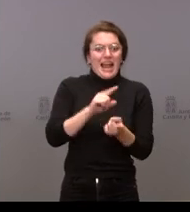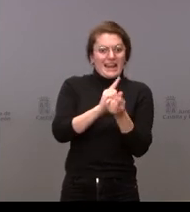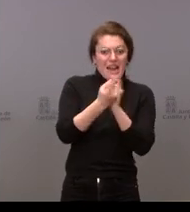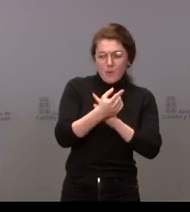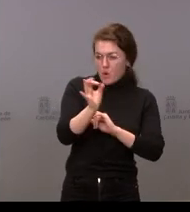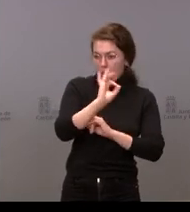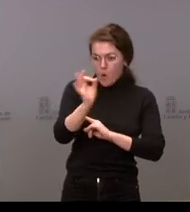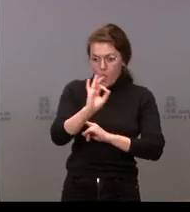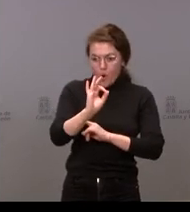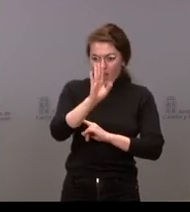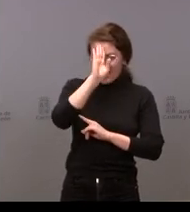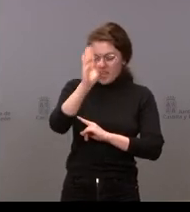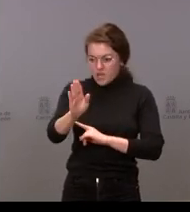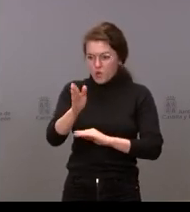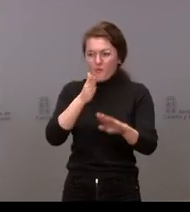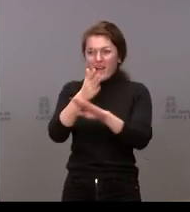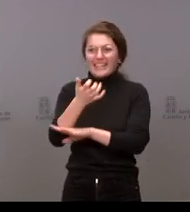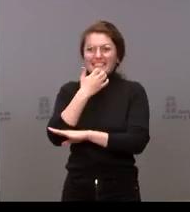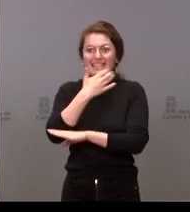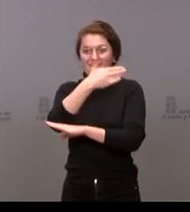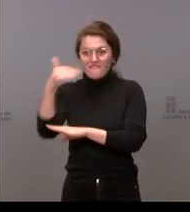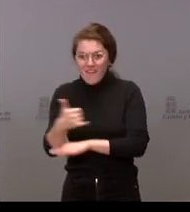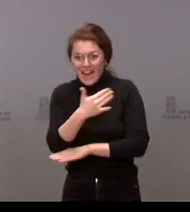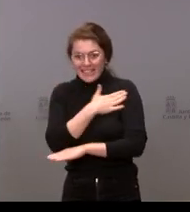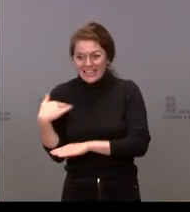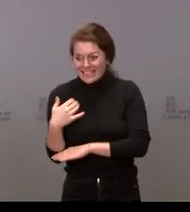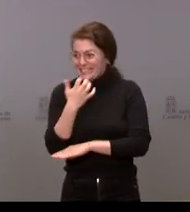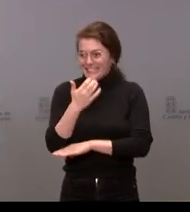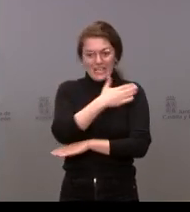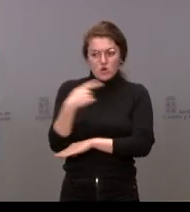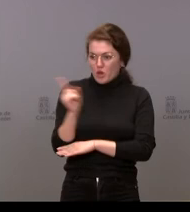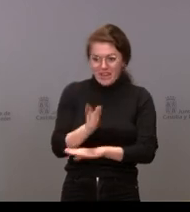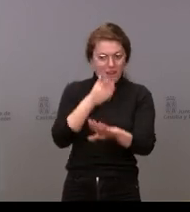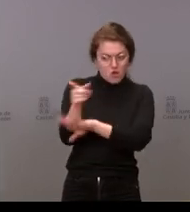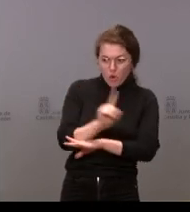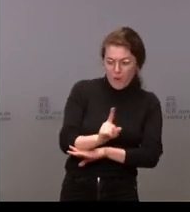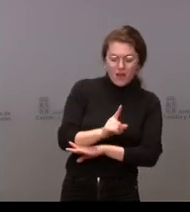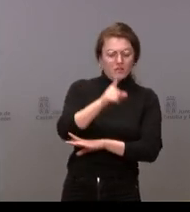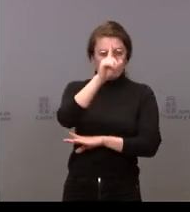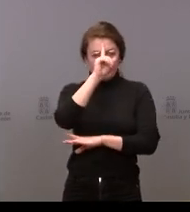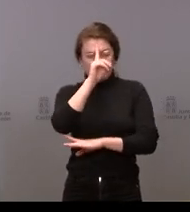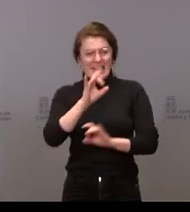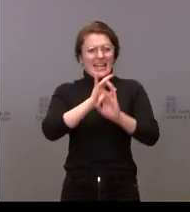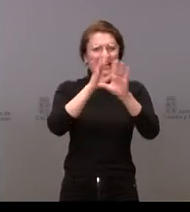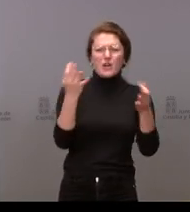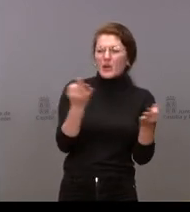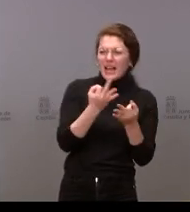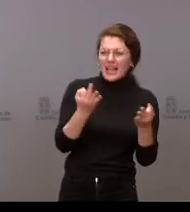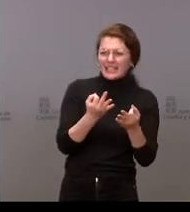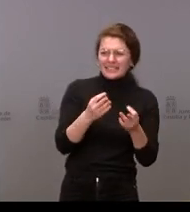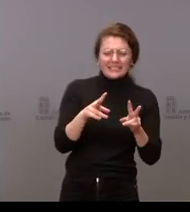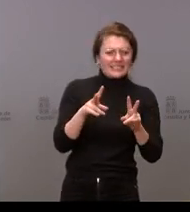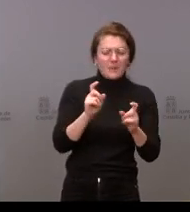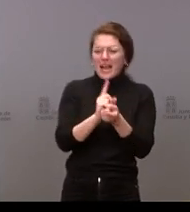ser una persona que quiera una baja y la que no quiero una baja no no lo va a tener que hacer no me queda claro qué es eso de la validación y en qué en qué ha